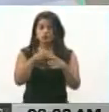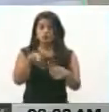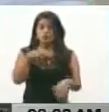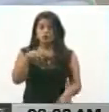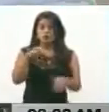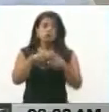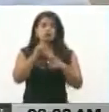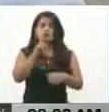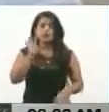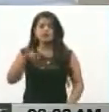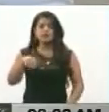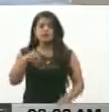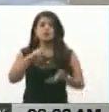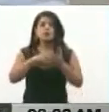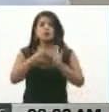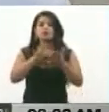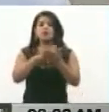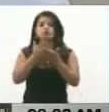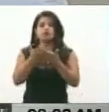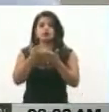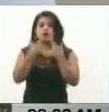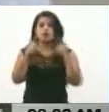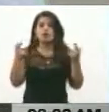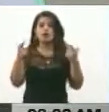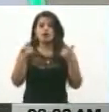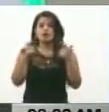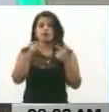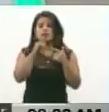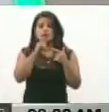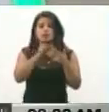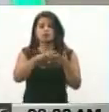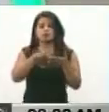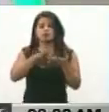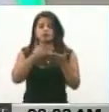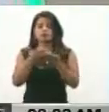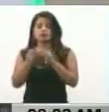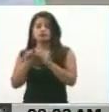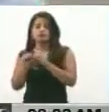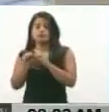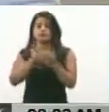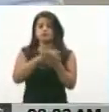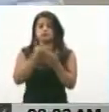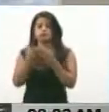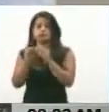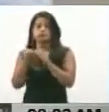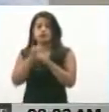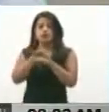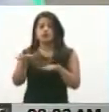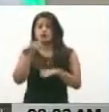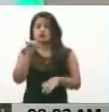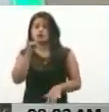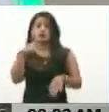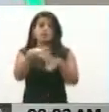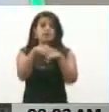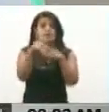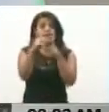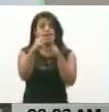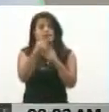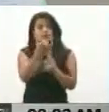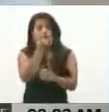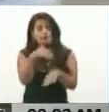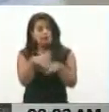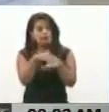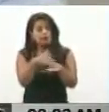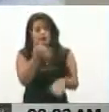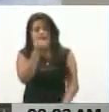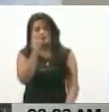técnicos, es como un traductor del lenguaje informático a lo que llamamos un lenguaje de radiodifusión. Que me perdonen los altamente técnicos si de repente dije algo